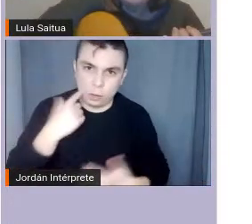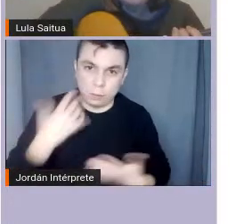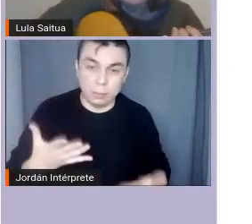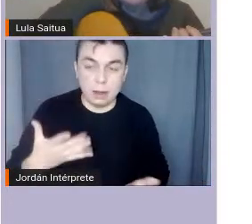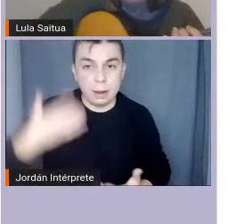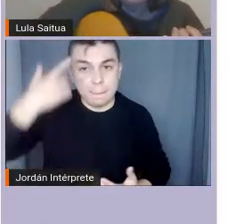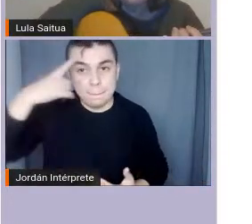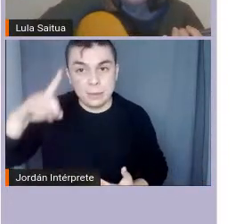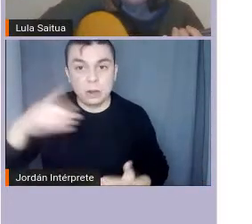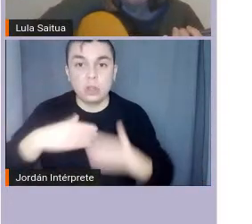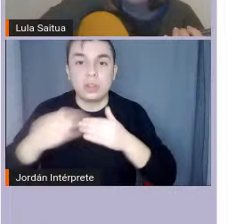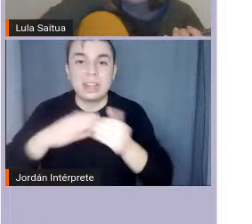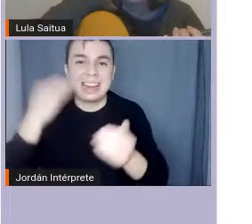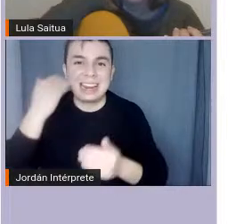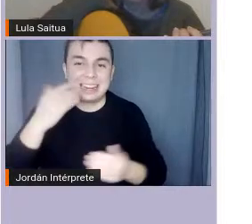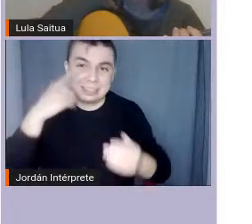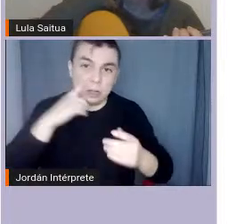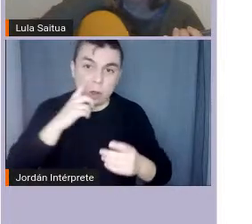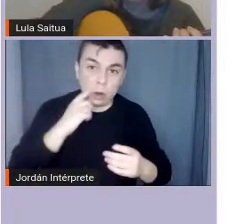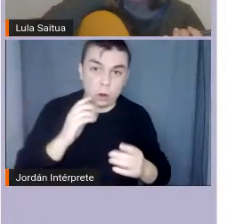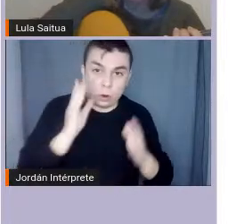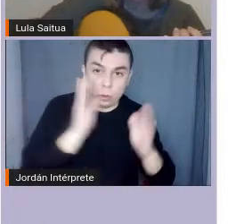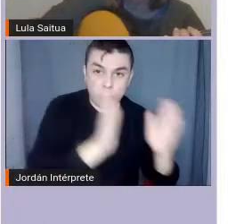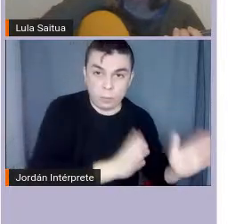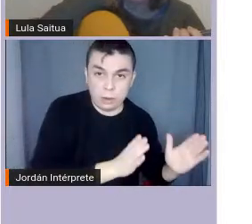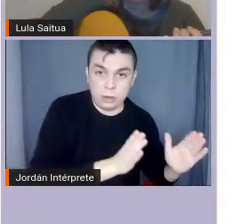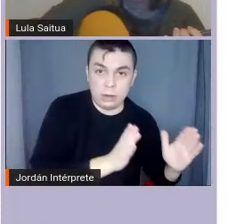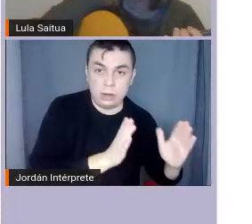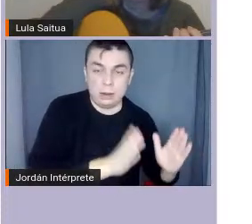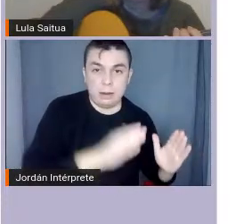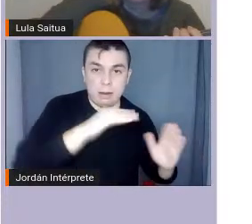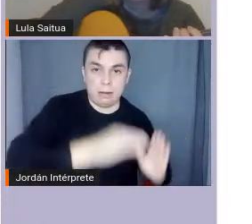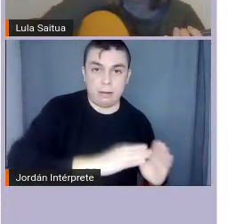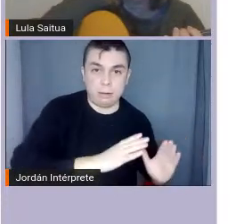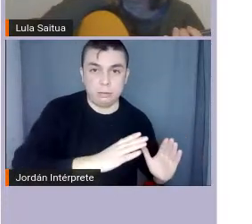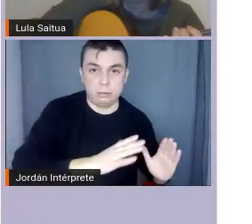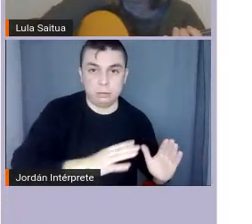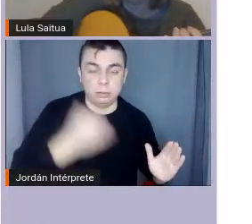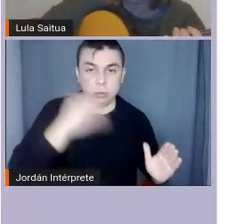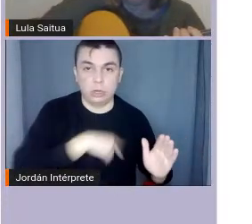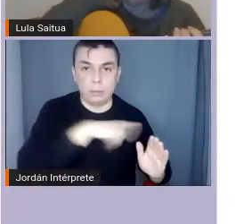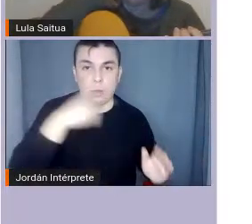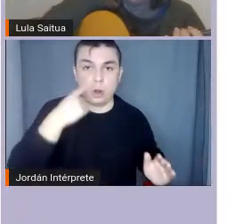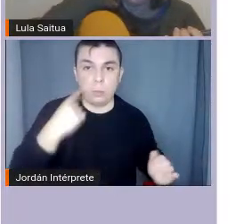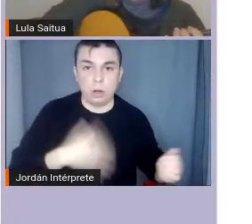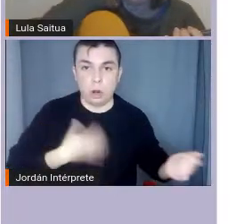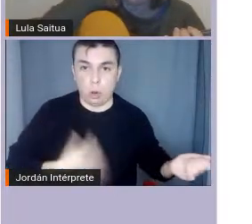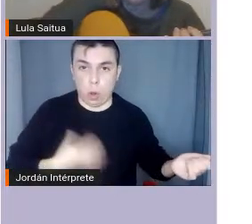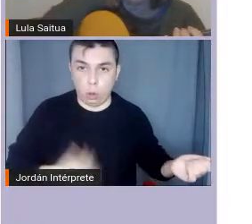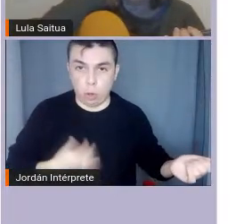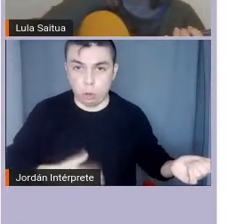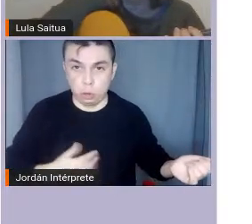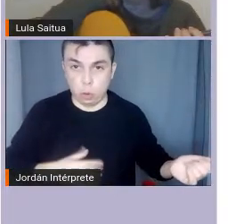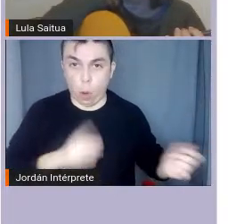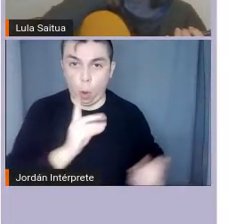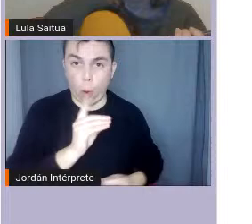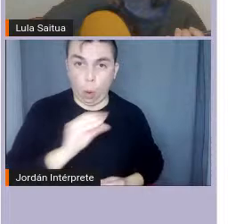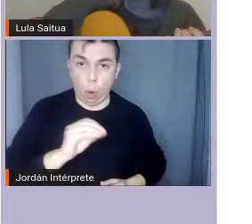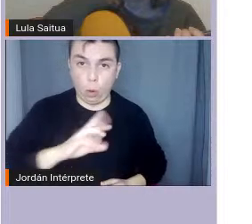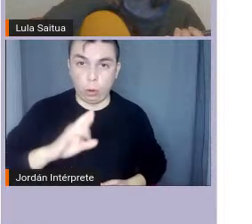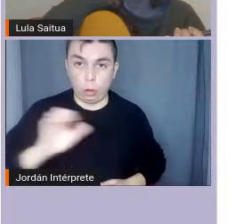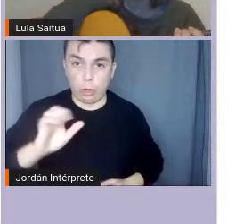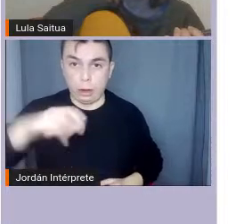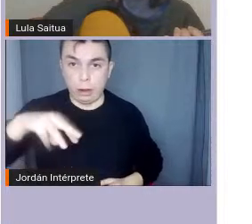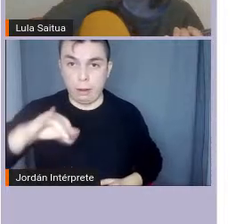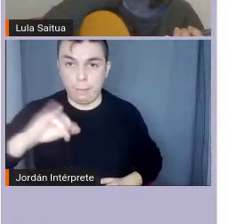verdad? Que este es el registro de los hombres, ¿no es verdad? Si un hombre le canta al niño do, re, mi, fa, sol, el